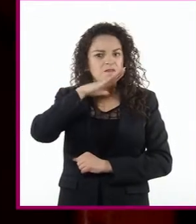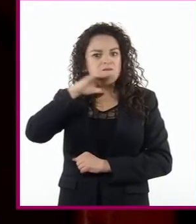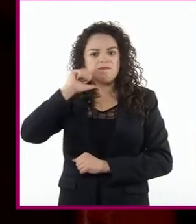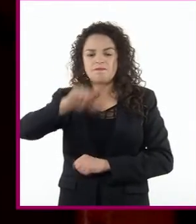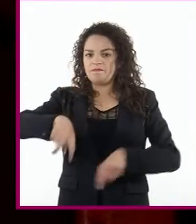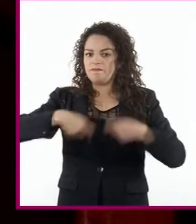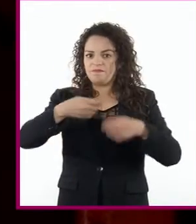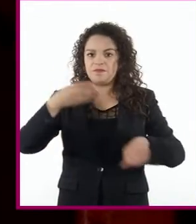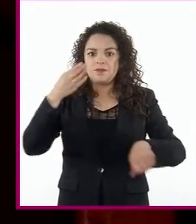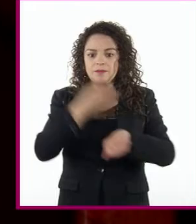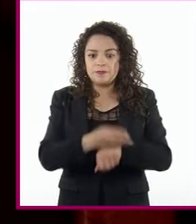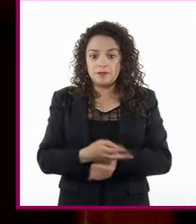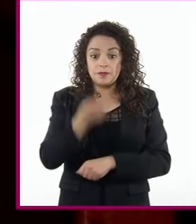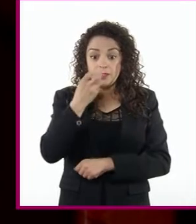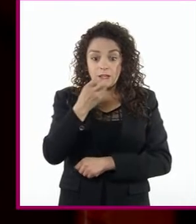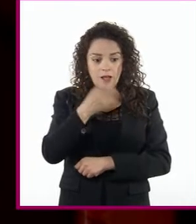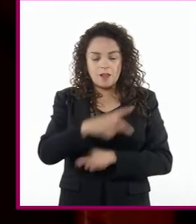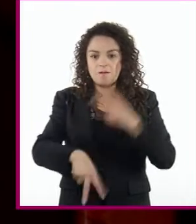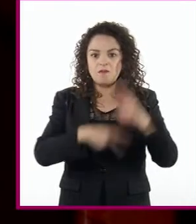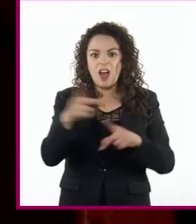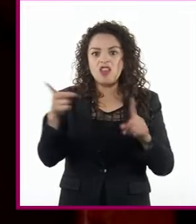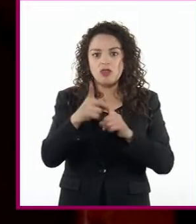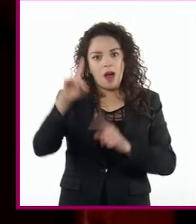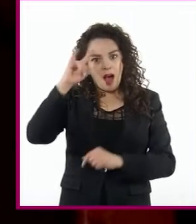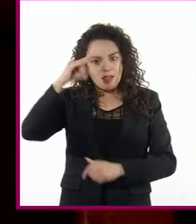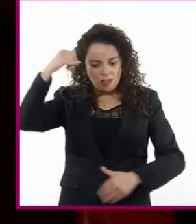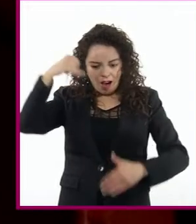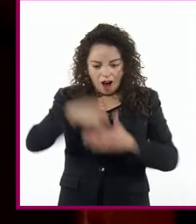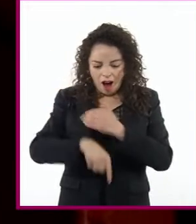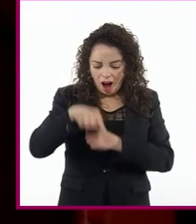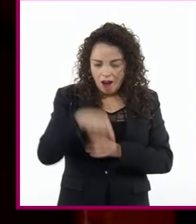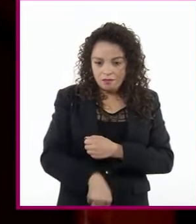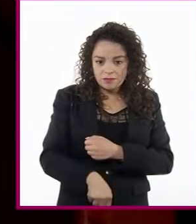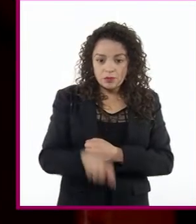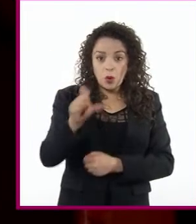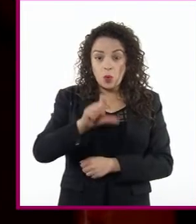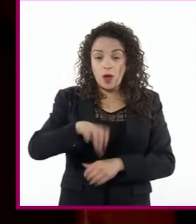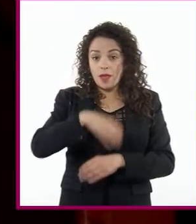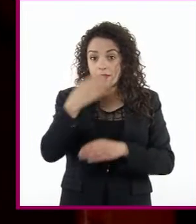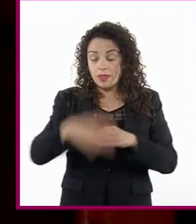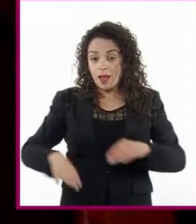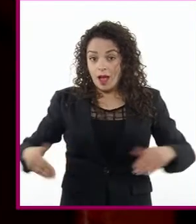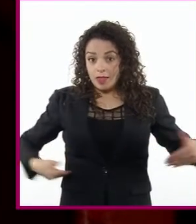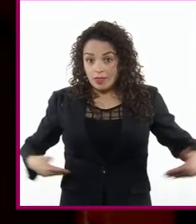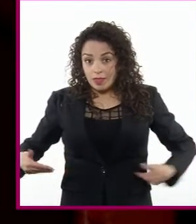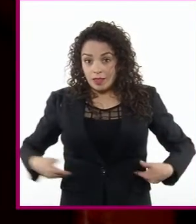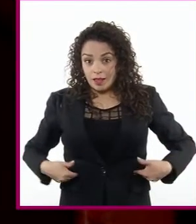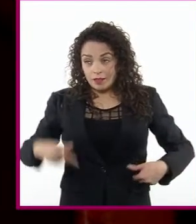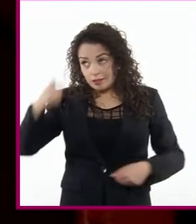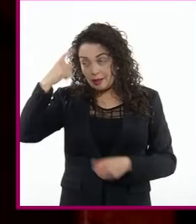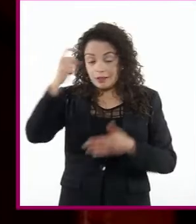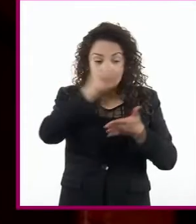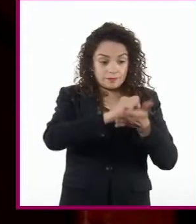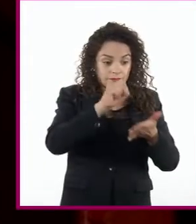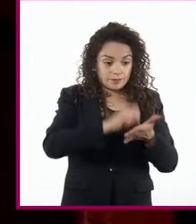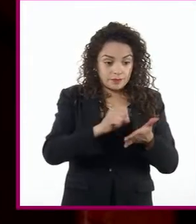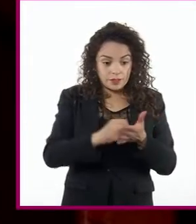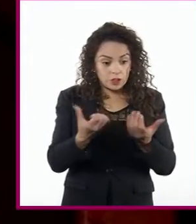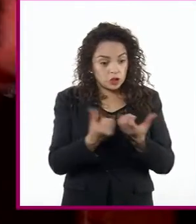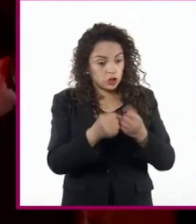al personaje a los profundos infiernos cuando la obra concluye. El autor y la sociedad